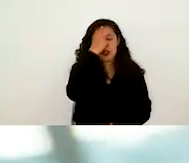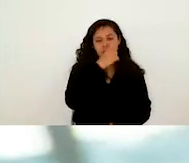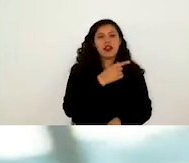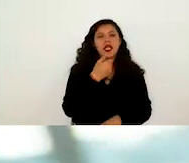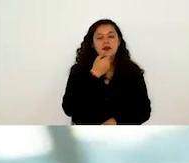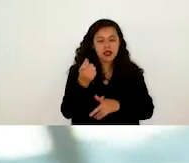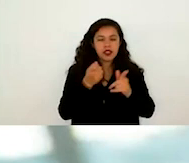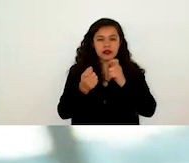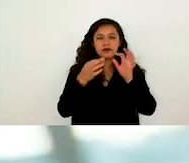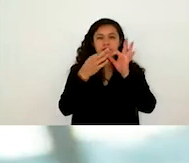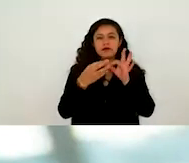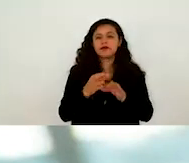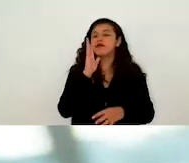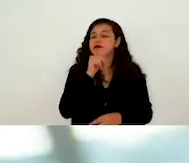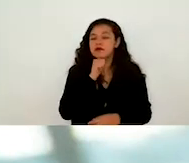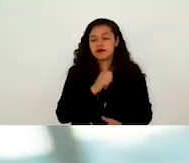eficacia